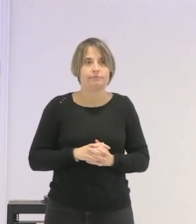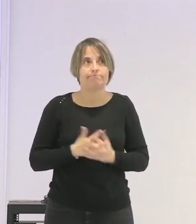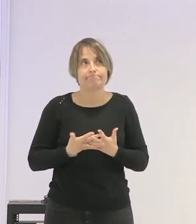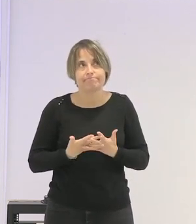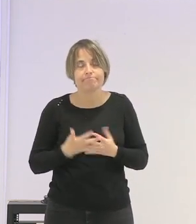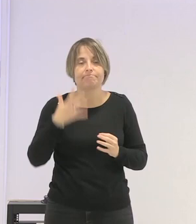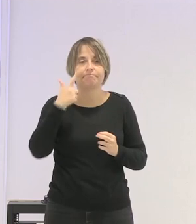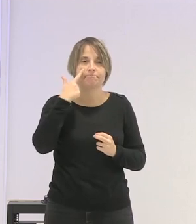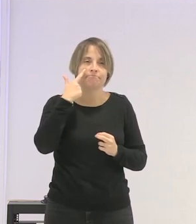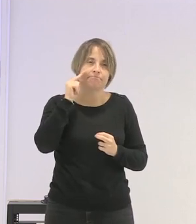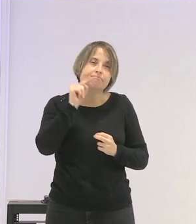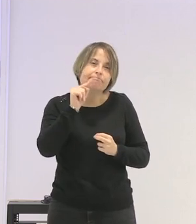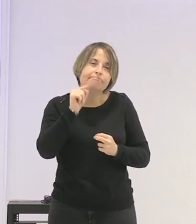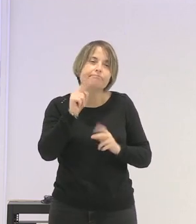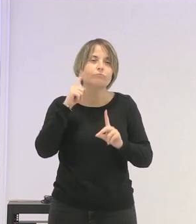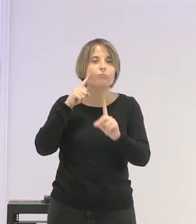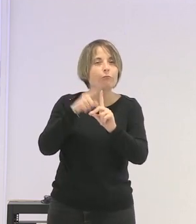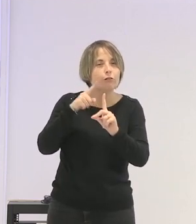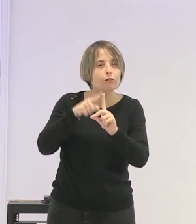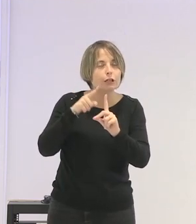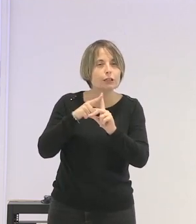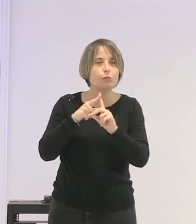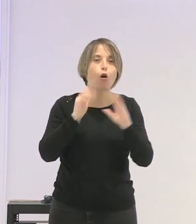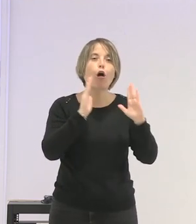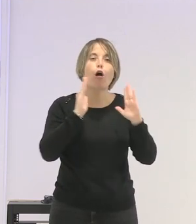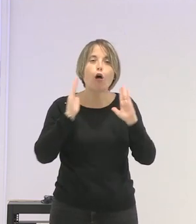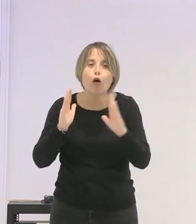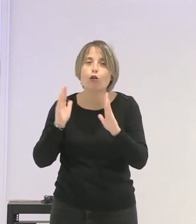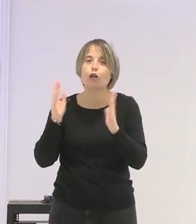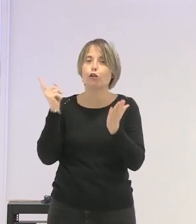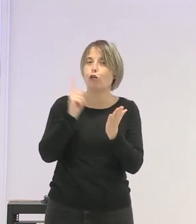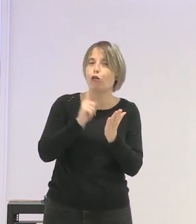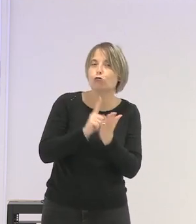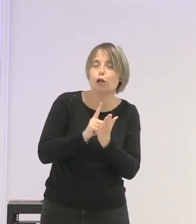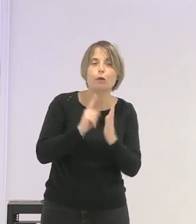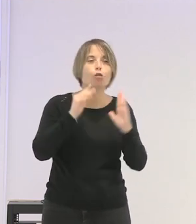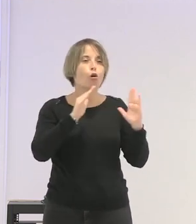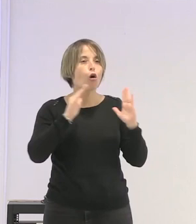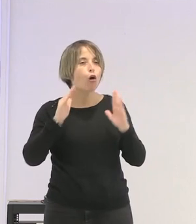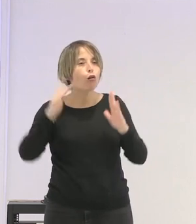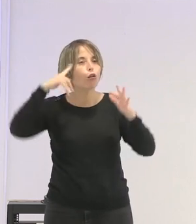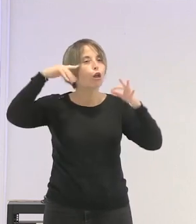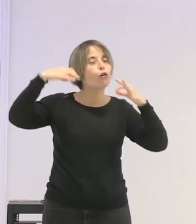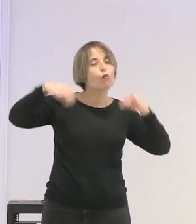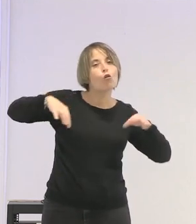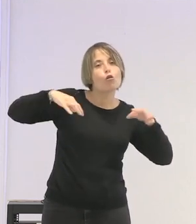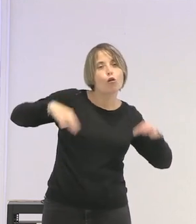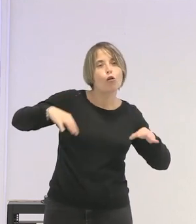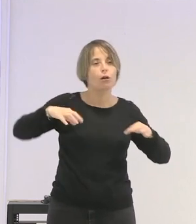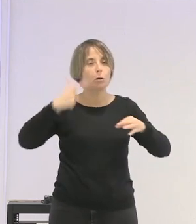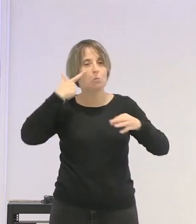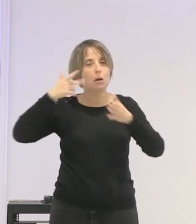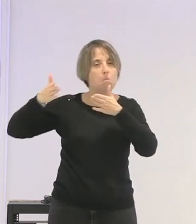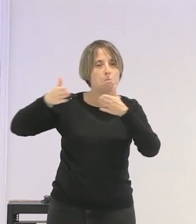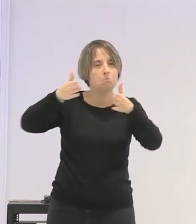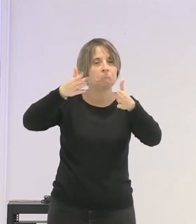de alguna manera, en una búsqueda del orden, ¿no? En una búsqueda de restaurar un sentido, ¿no? Que pueda dar una cierta dirección a